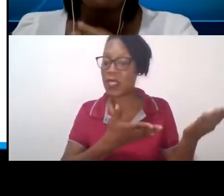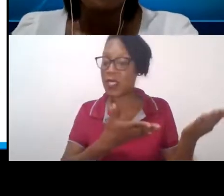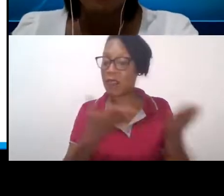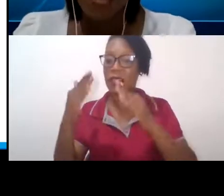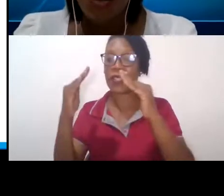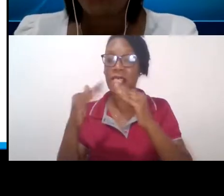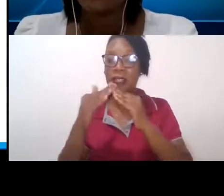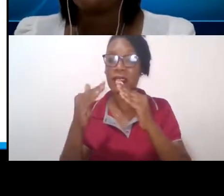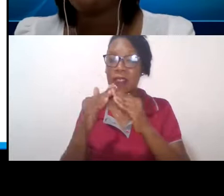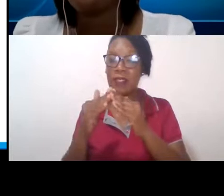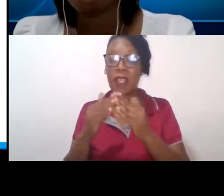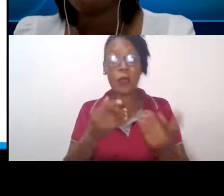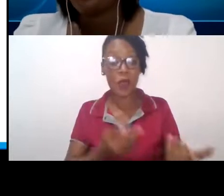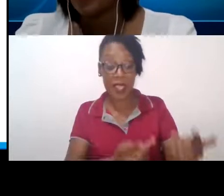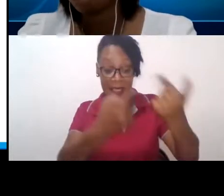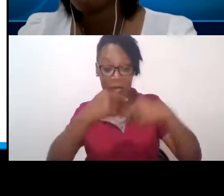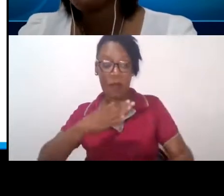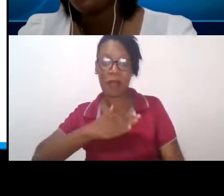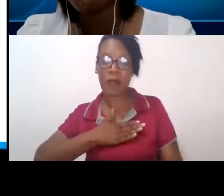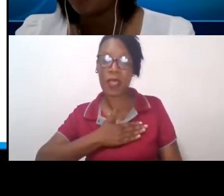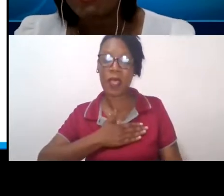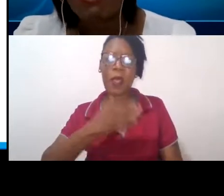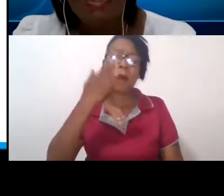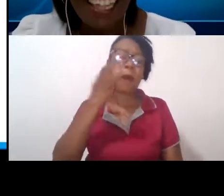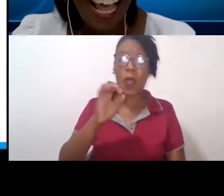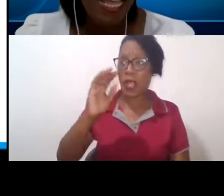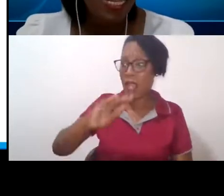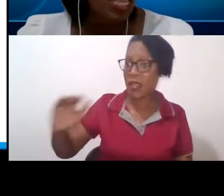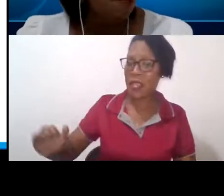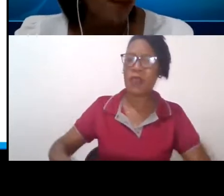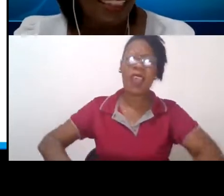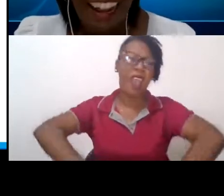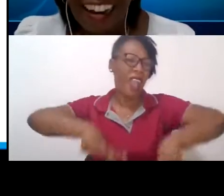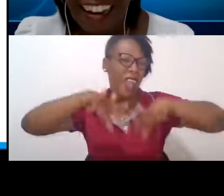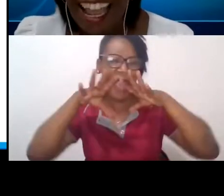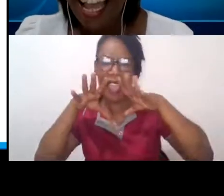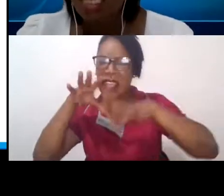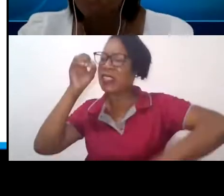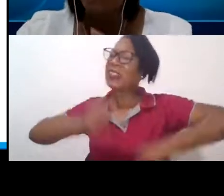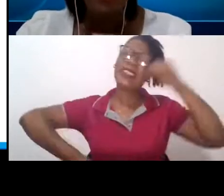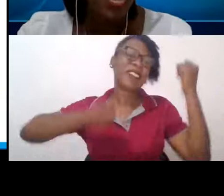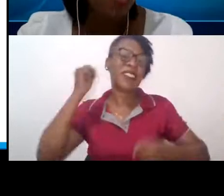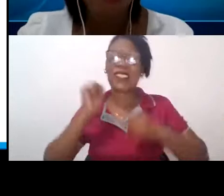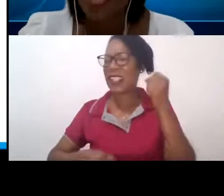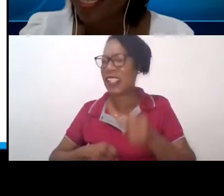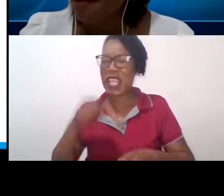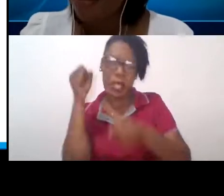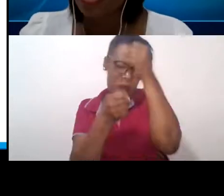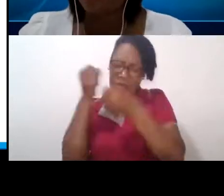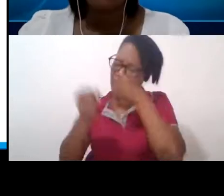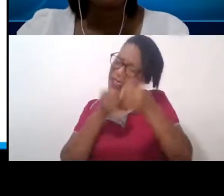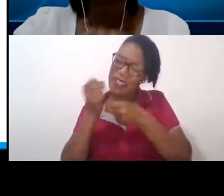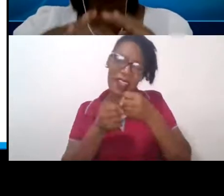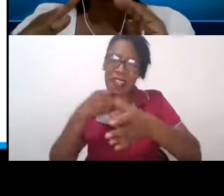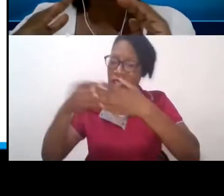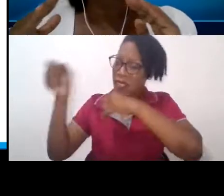traer donde estaba yo, porque ese niño ha empezado a gritar y patalear y pelear con él de